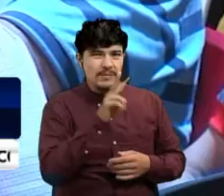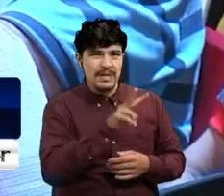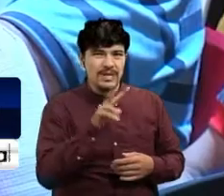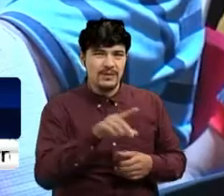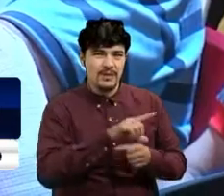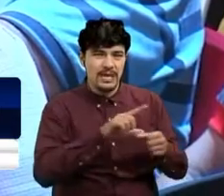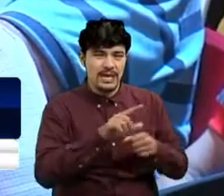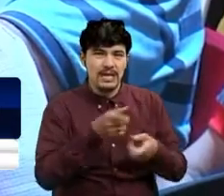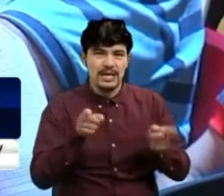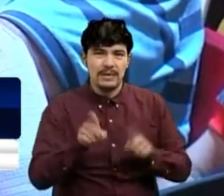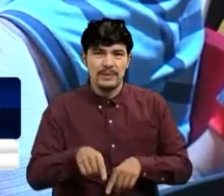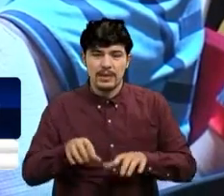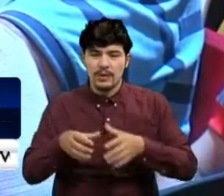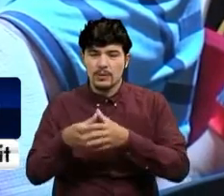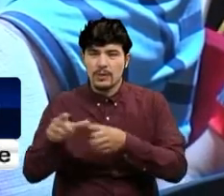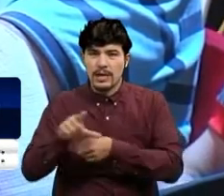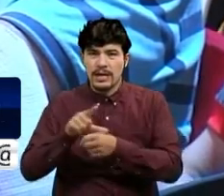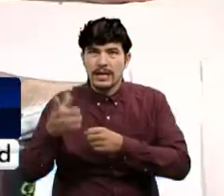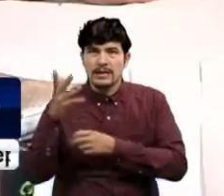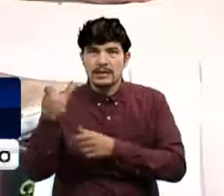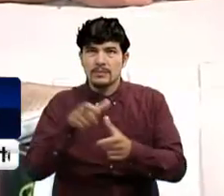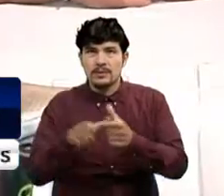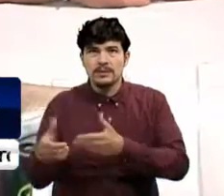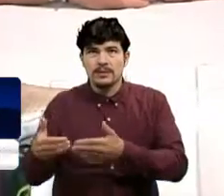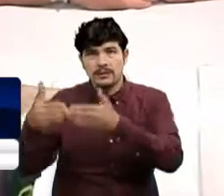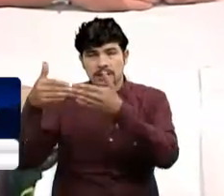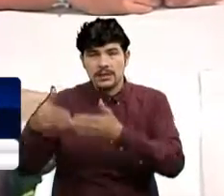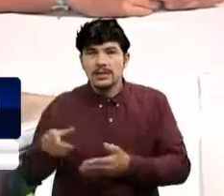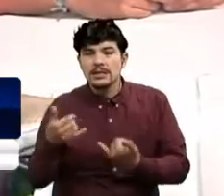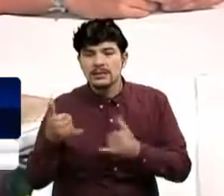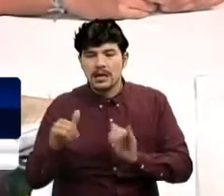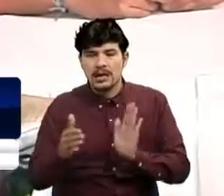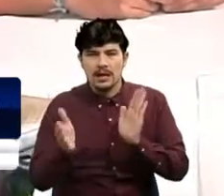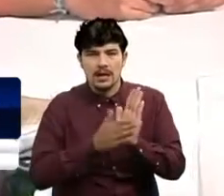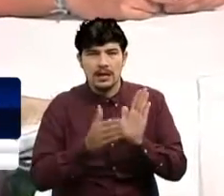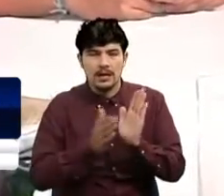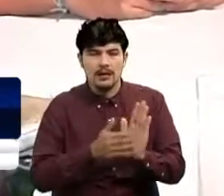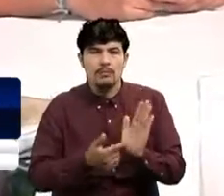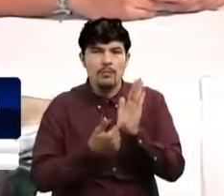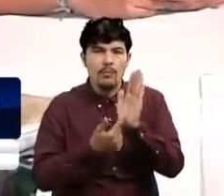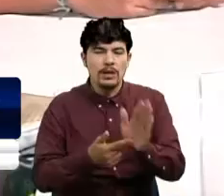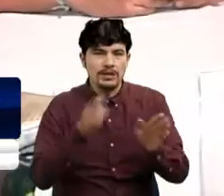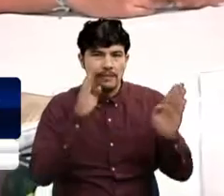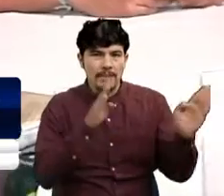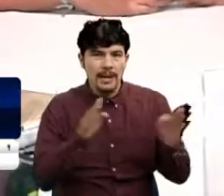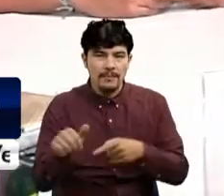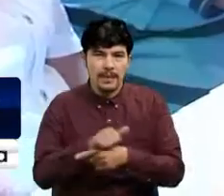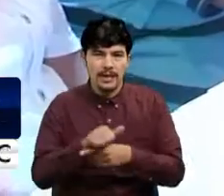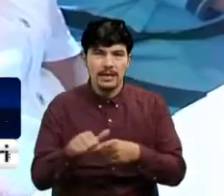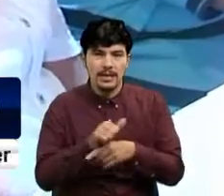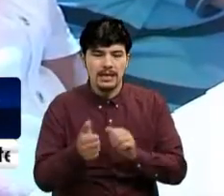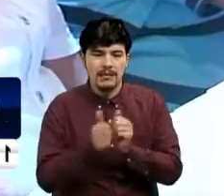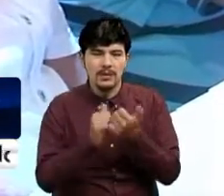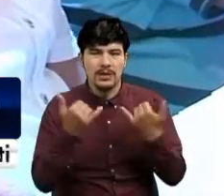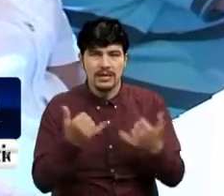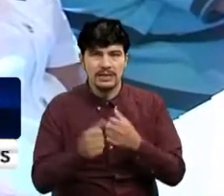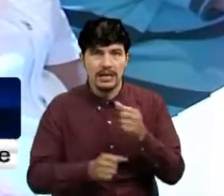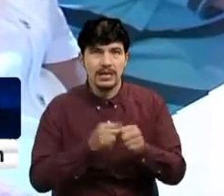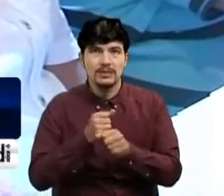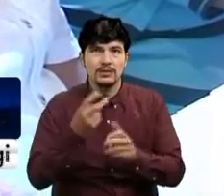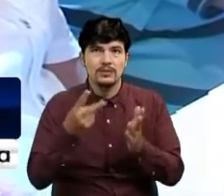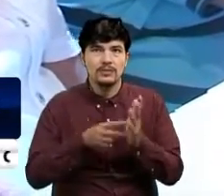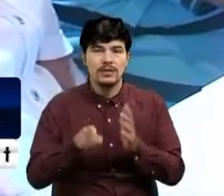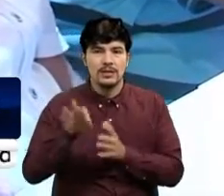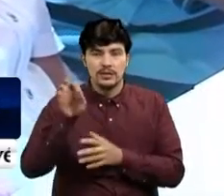deporte paralímpico sustentaron antin de norte sus planes de entrenamiento para la presente vigencia el cubano miguel ángeles pero se